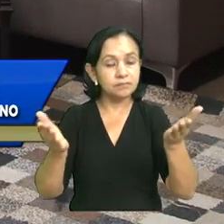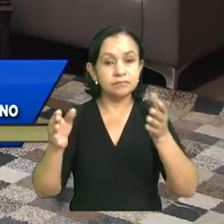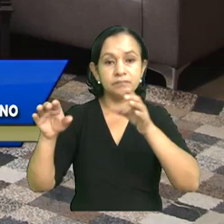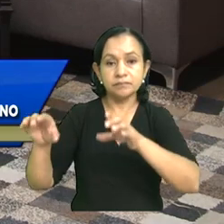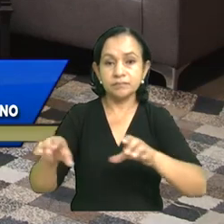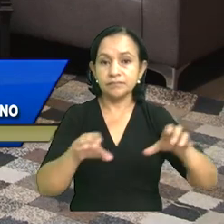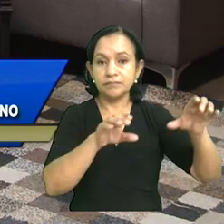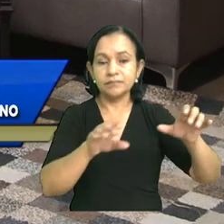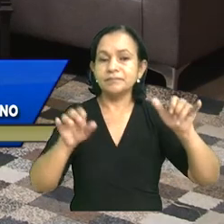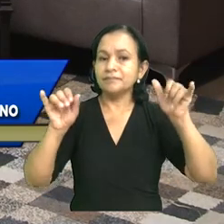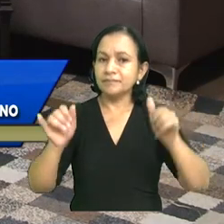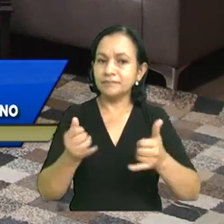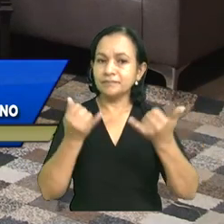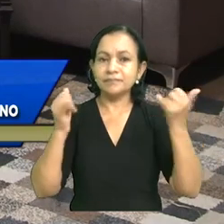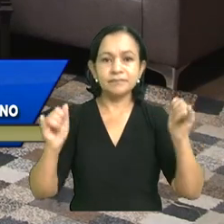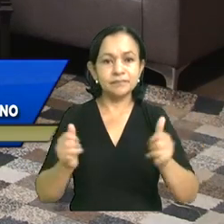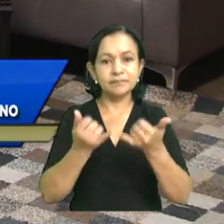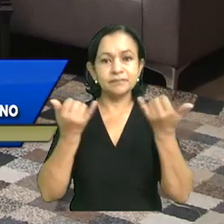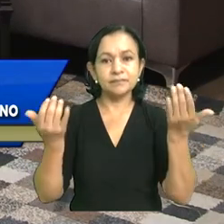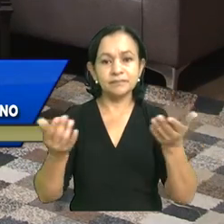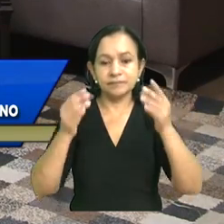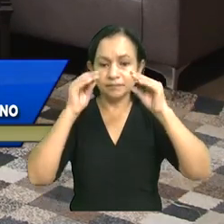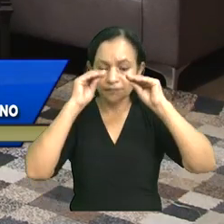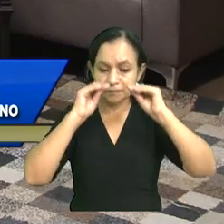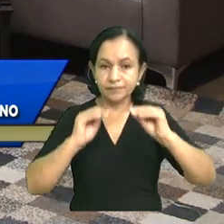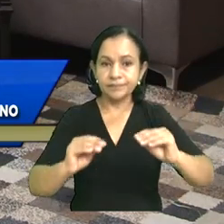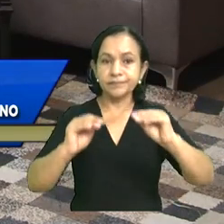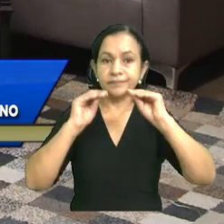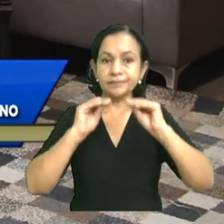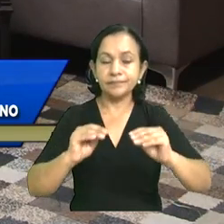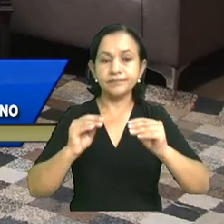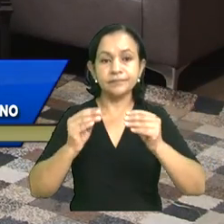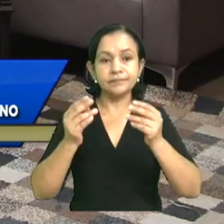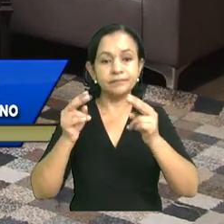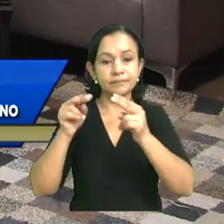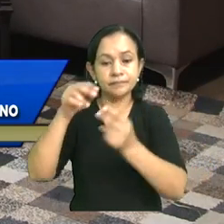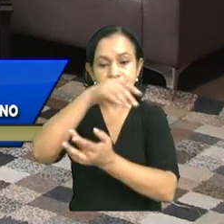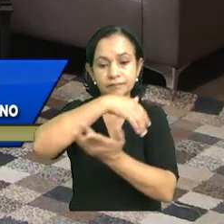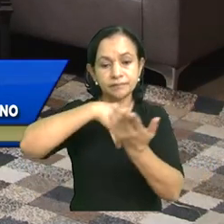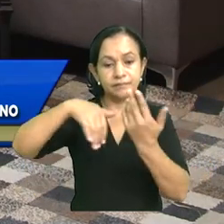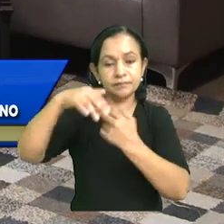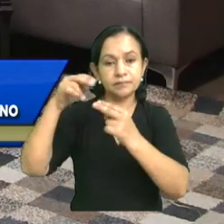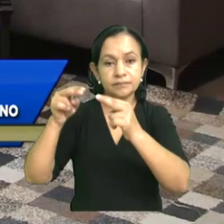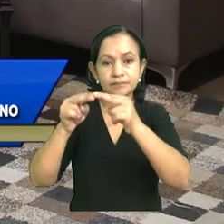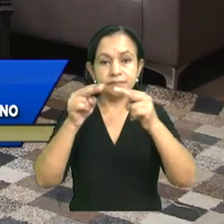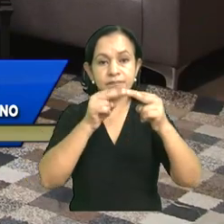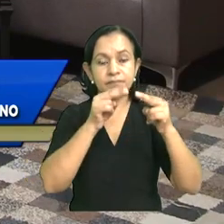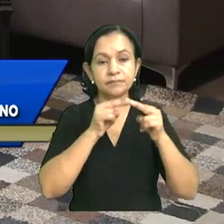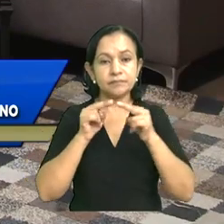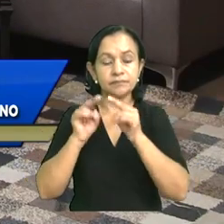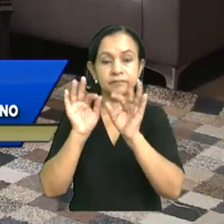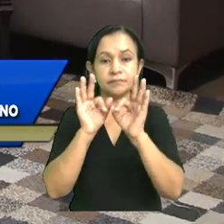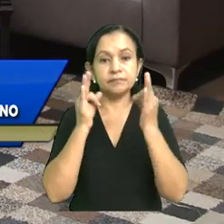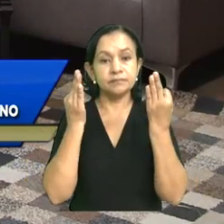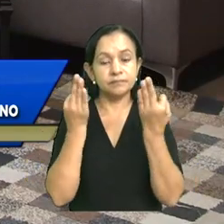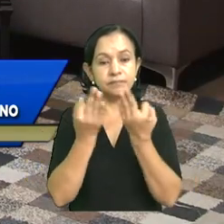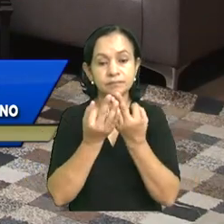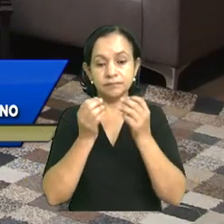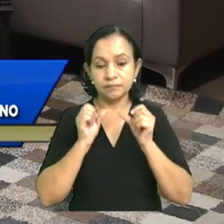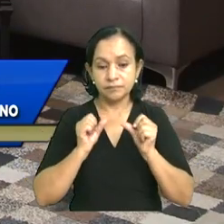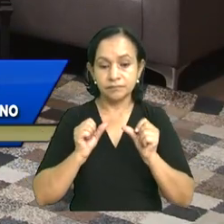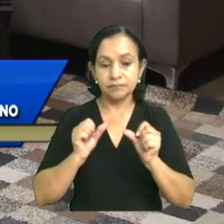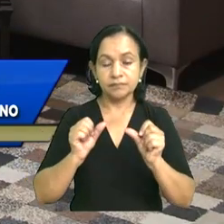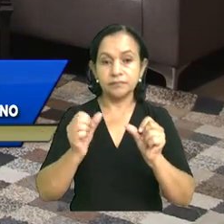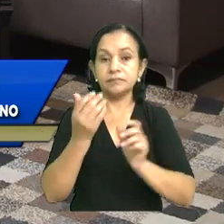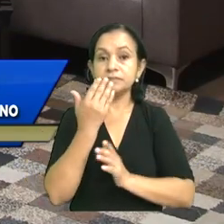muchas actividades recreativas, de educativas, de convivencia familiar, pero también se le da un seguimiento